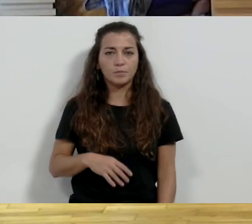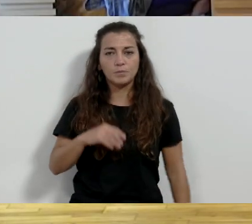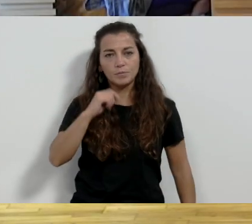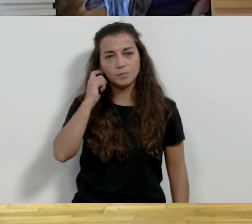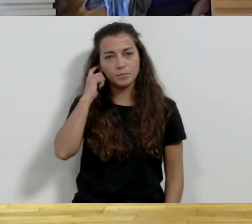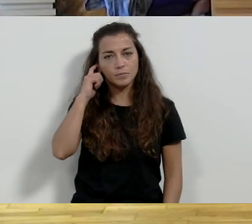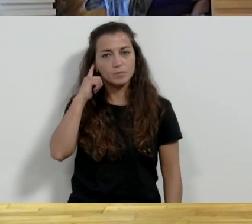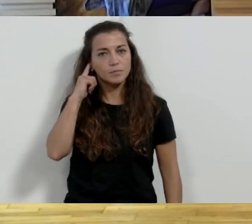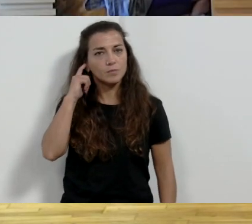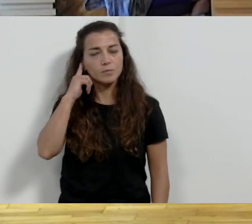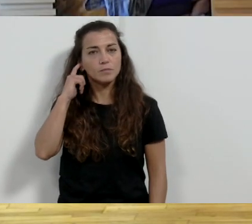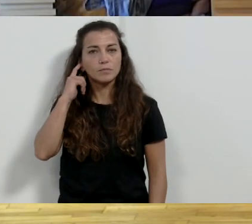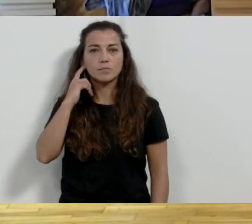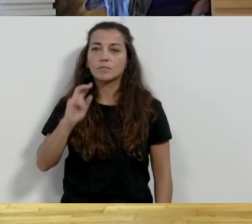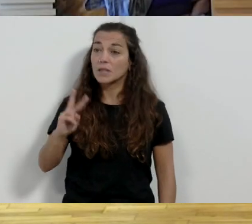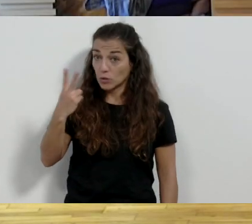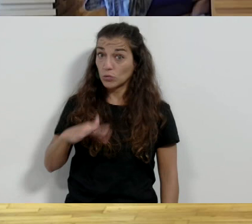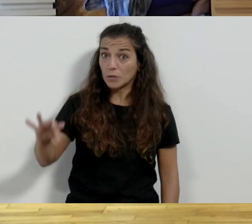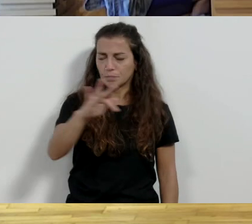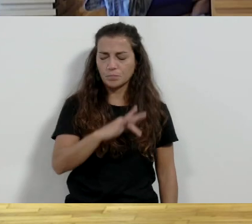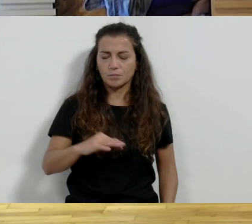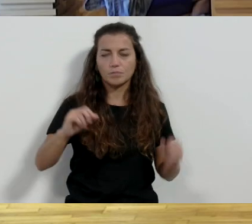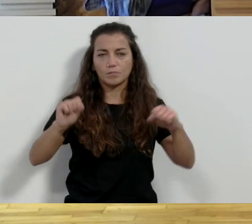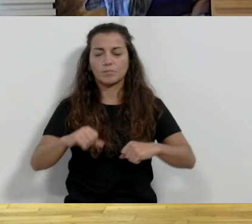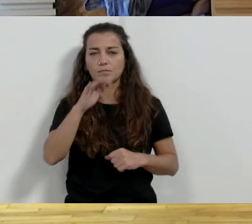En la segunda, pues tiene la palabra la